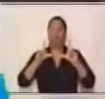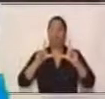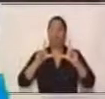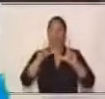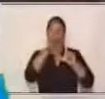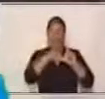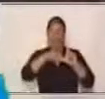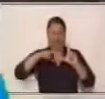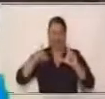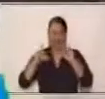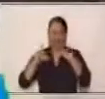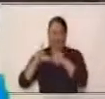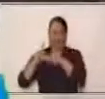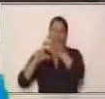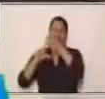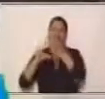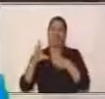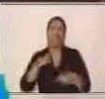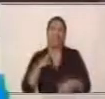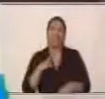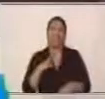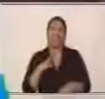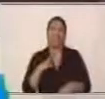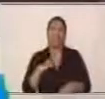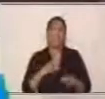ángulo recto en las cosas que nos rodean.